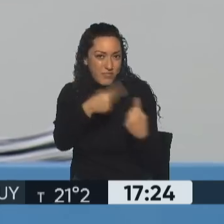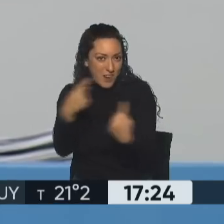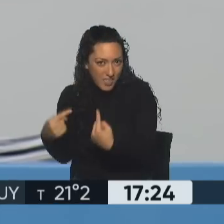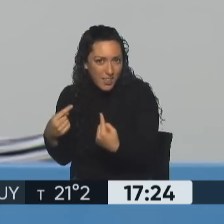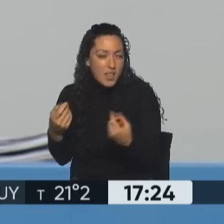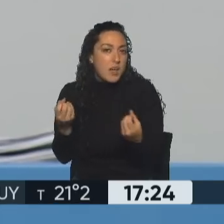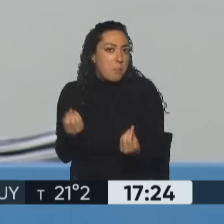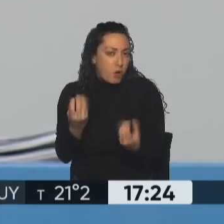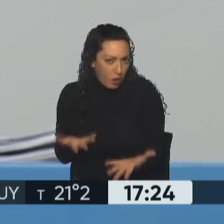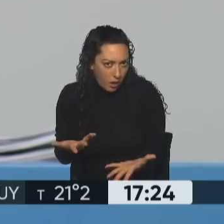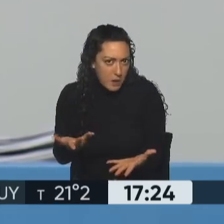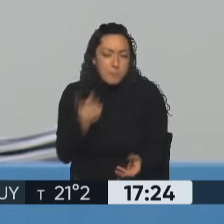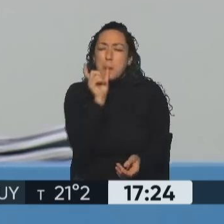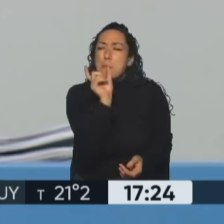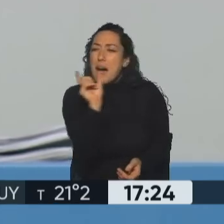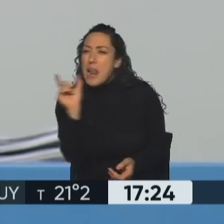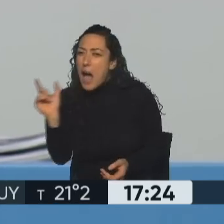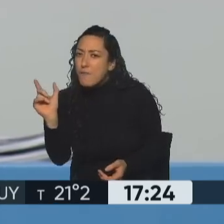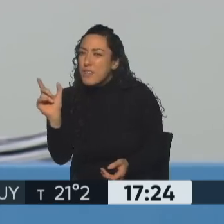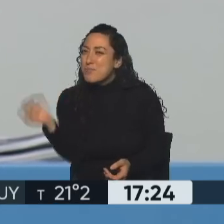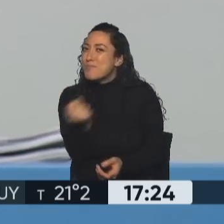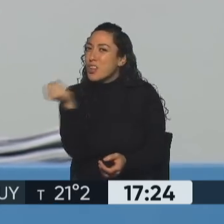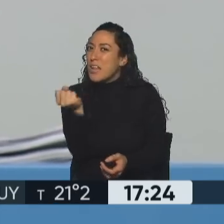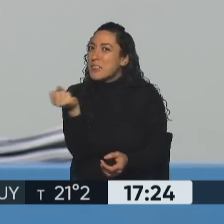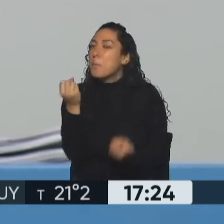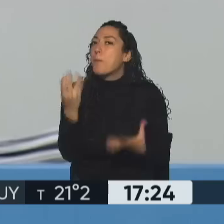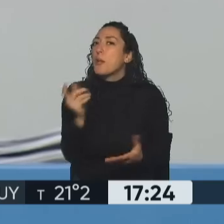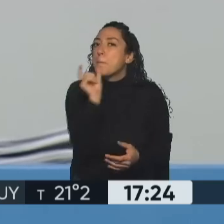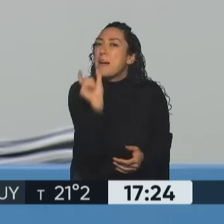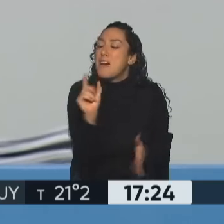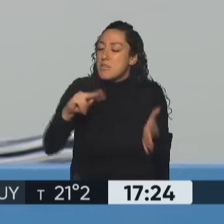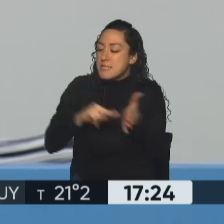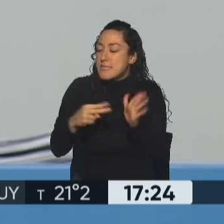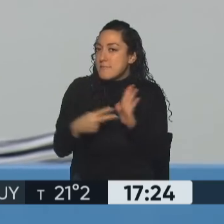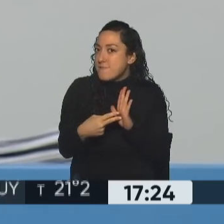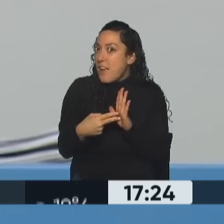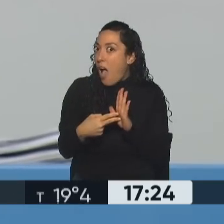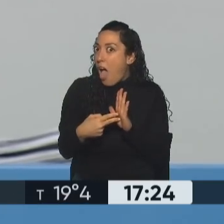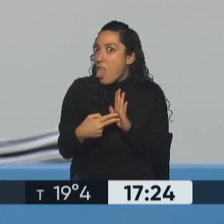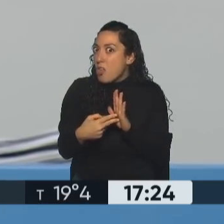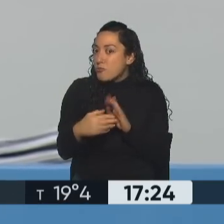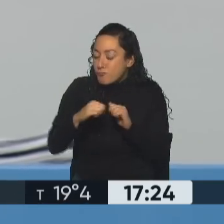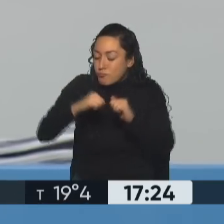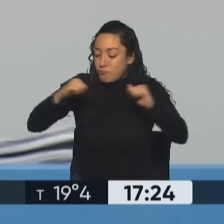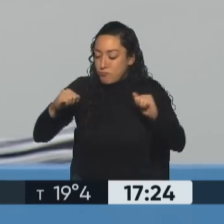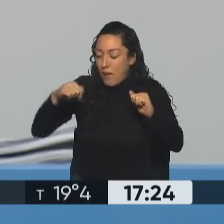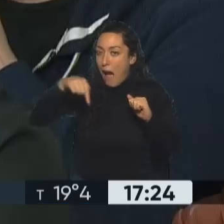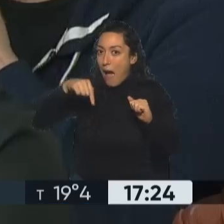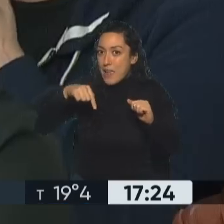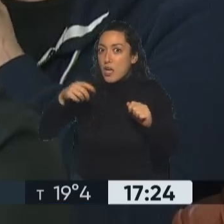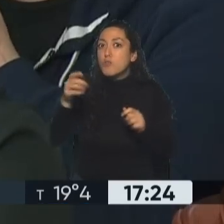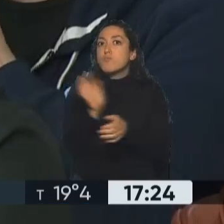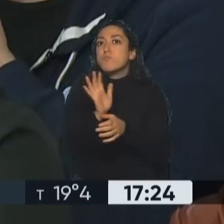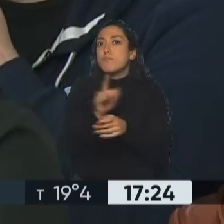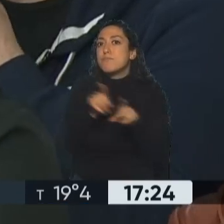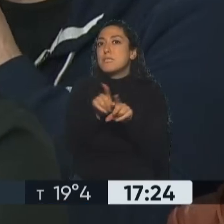comenzar a decodificar las palabras, porque a través de la significación de las palabras empieza la dominación de lo que